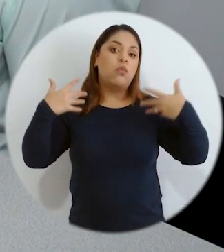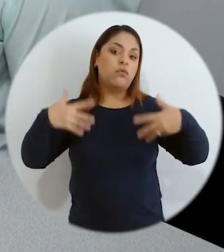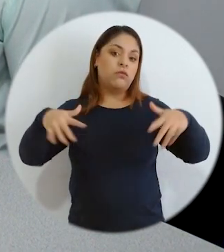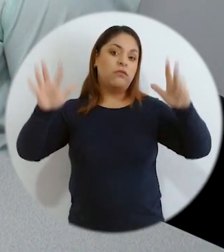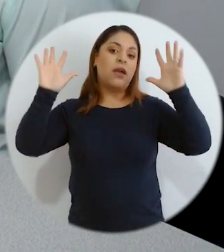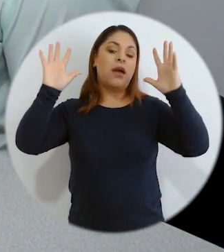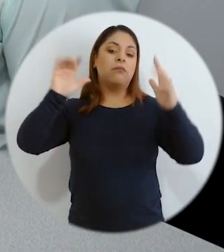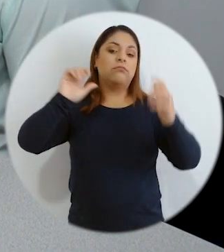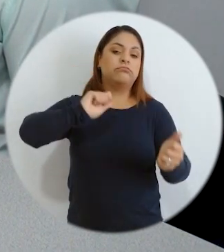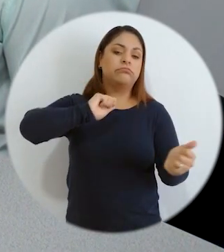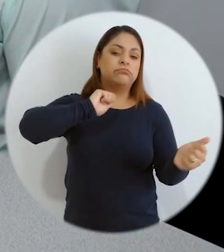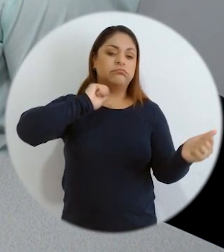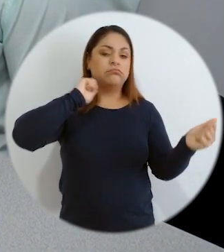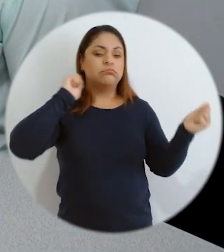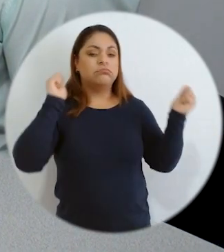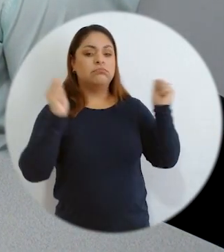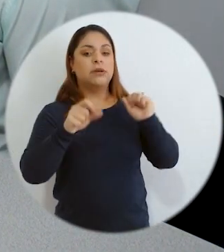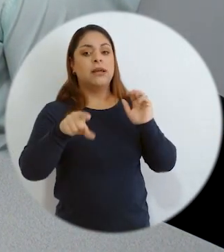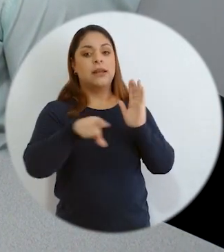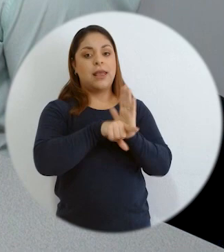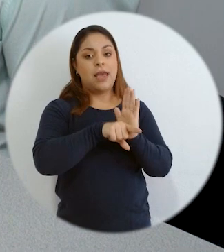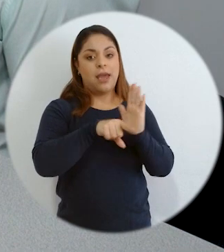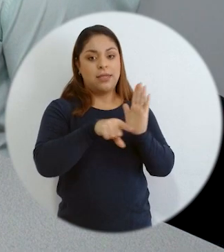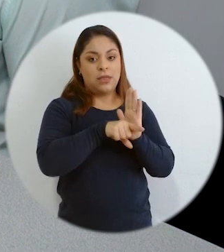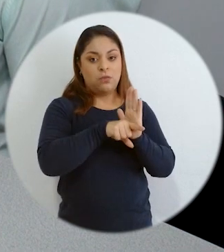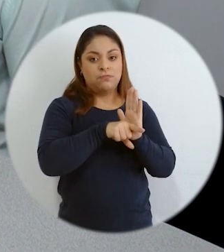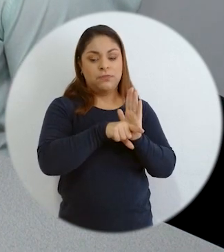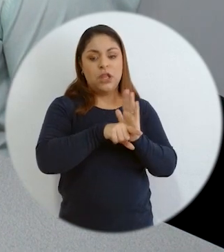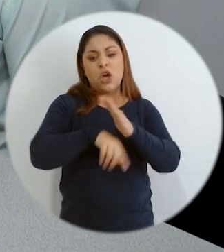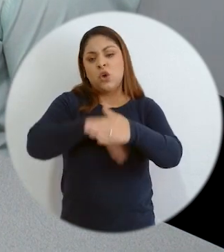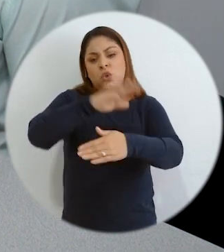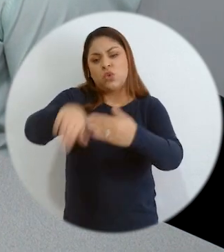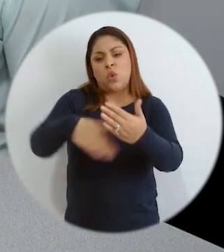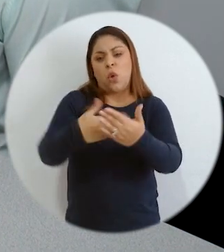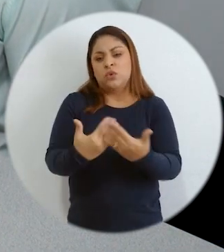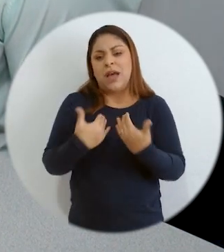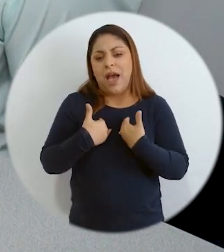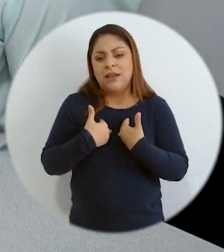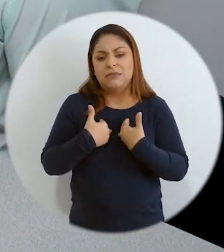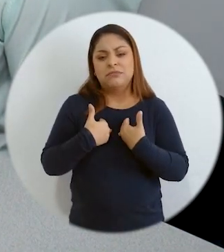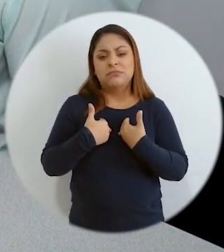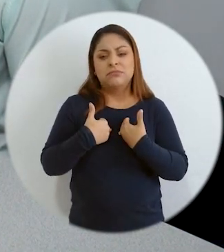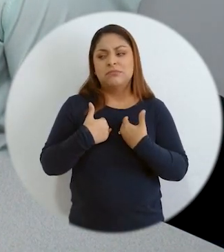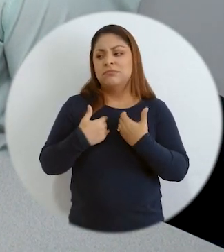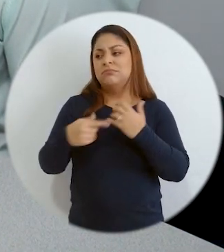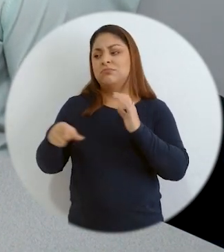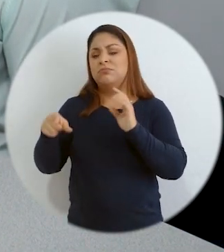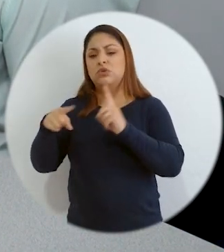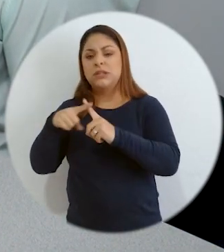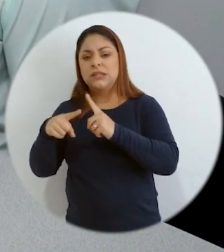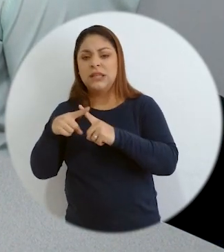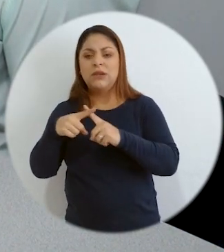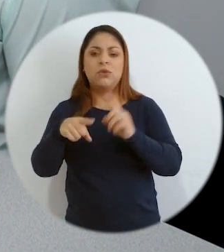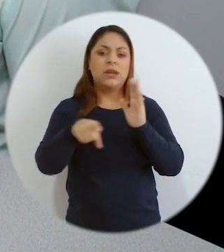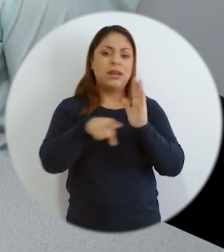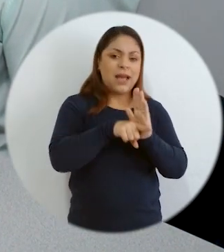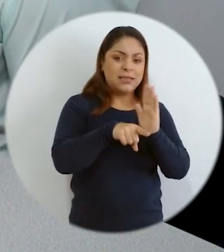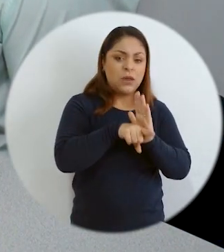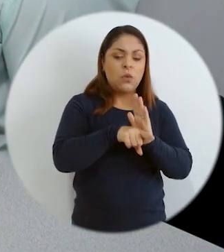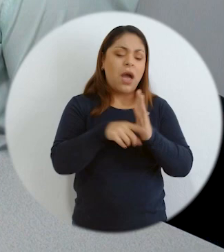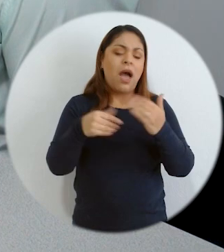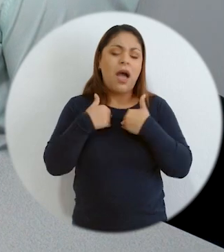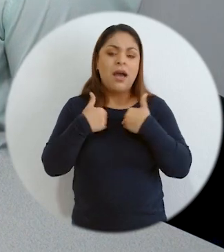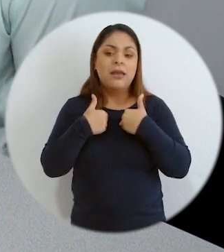¿verdad? Pero tuve esos factores de protectores. Todos tenemos situaciones adversas, pero cuando ese balance